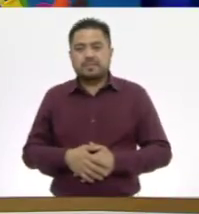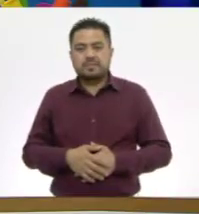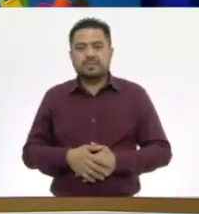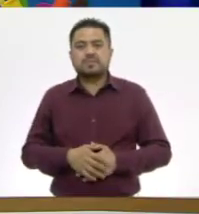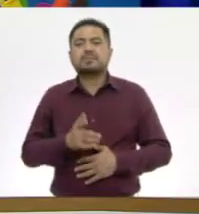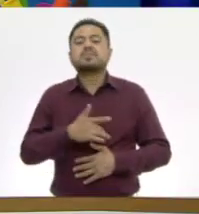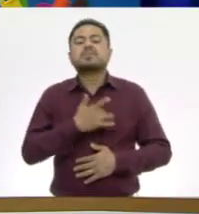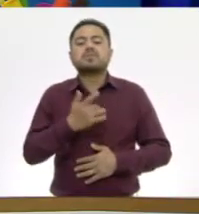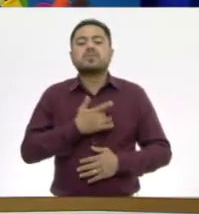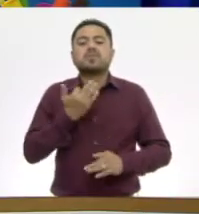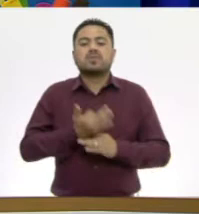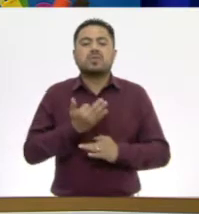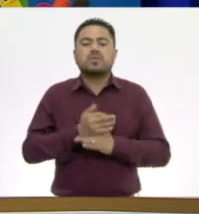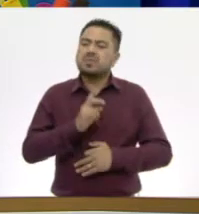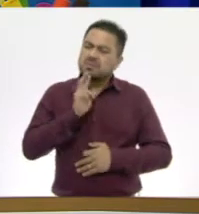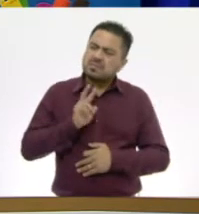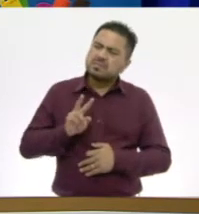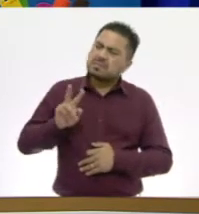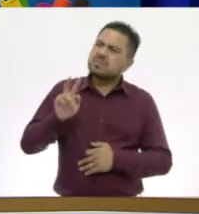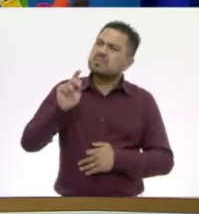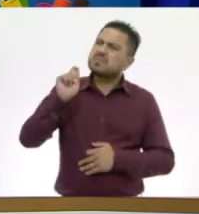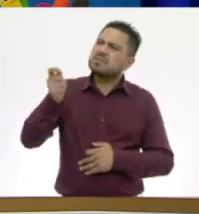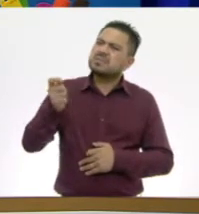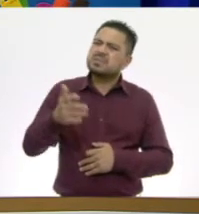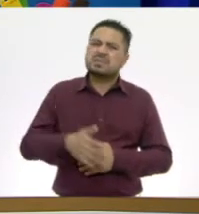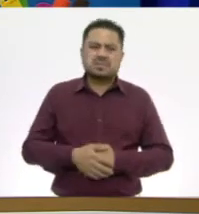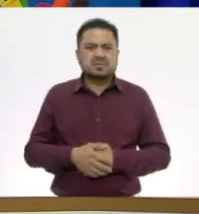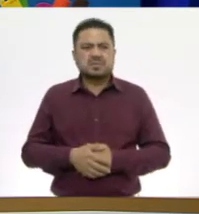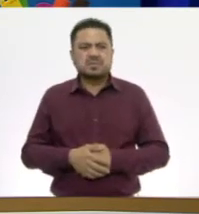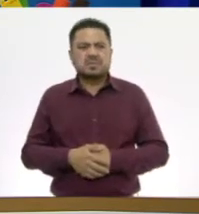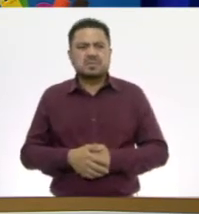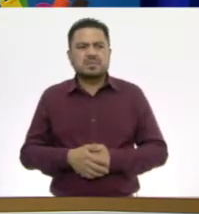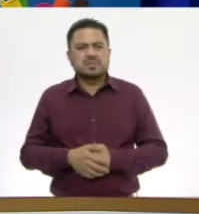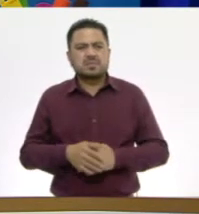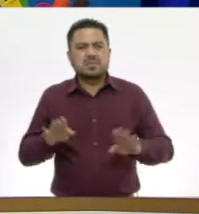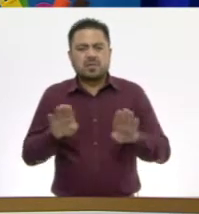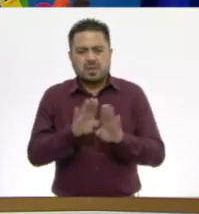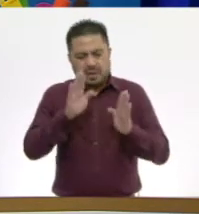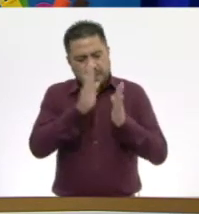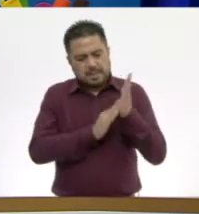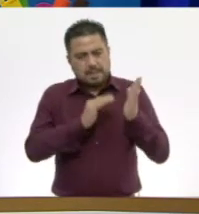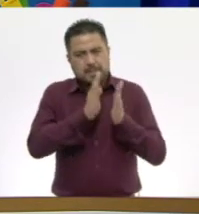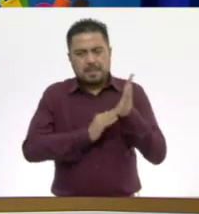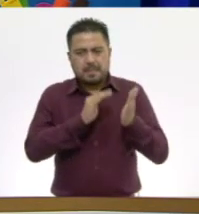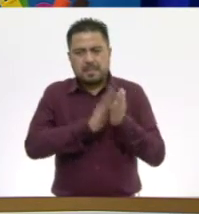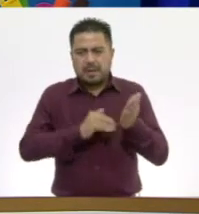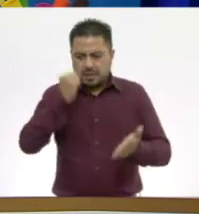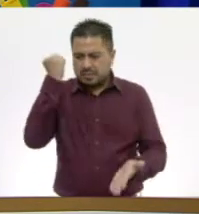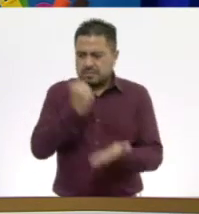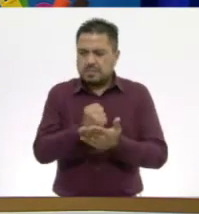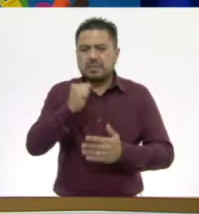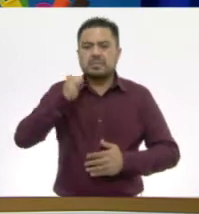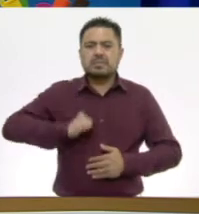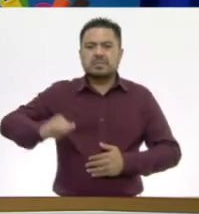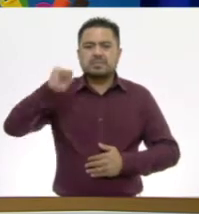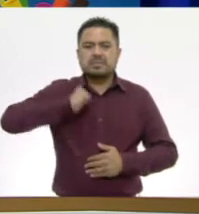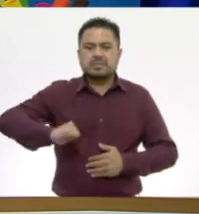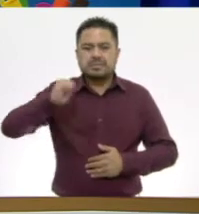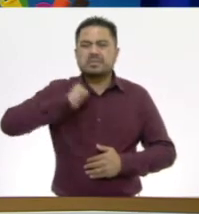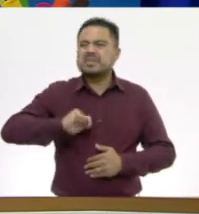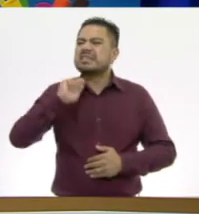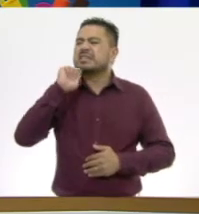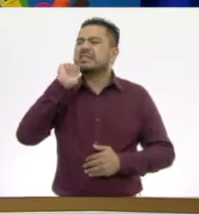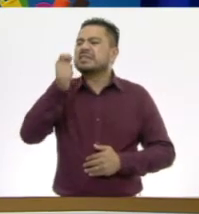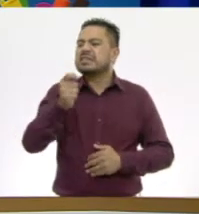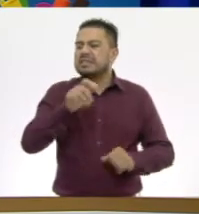Pues, ¿qué te parece si vamos a ver un poco de el documento que se emanó en esa época, que